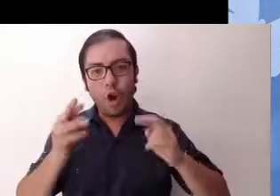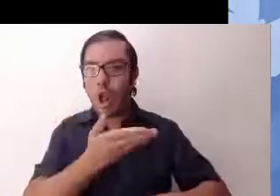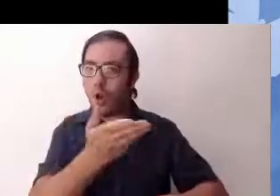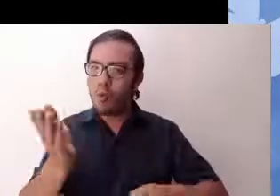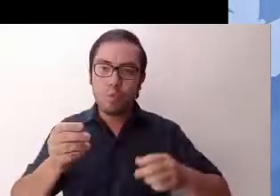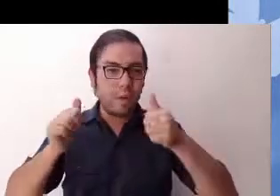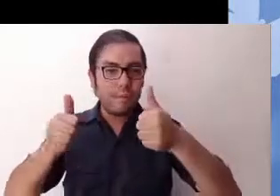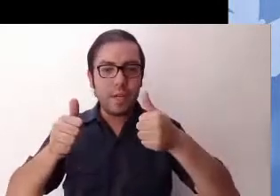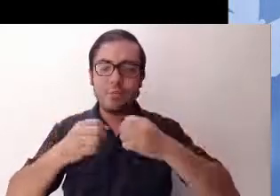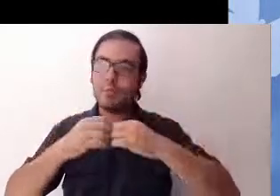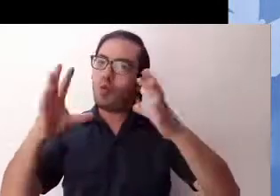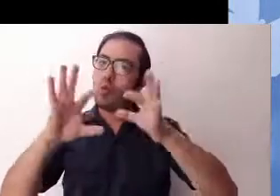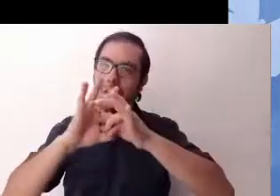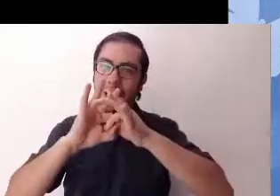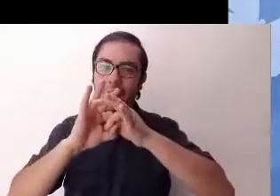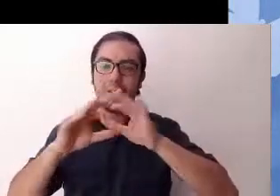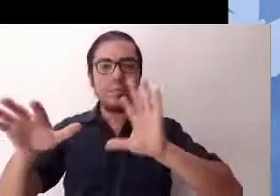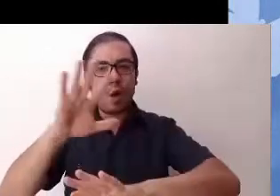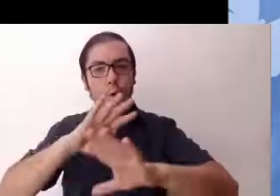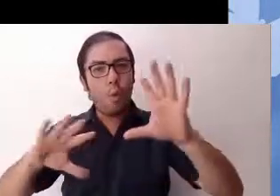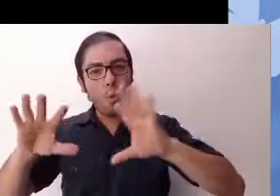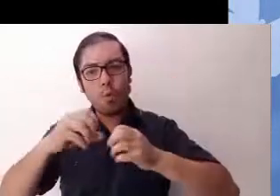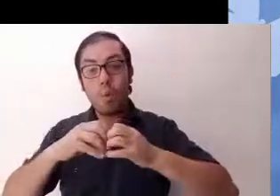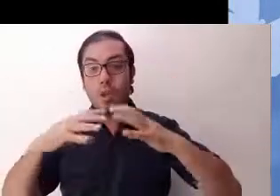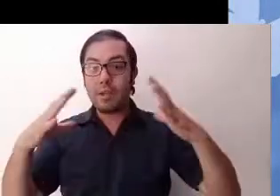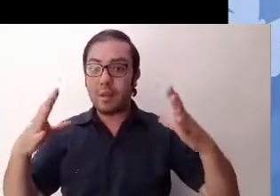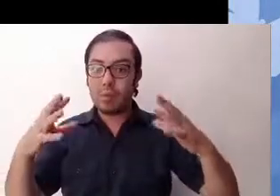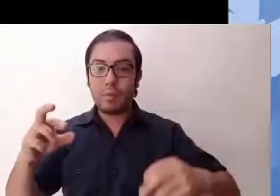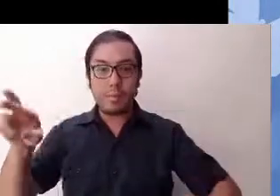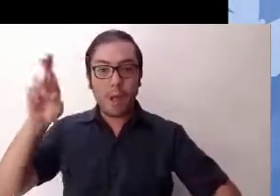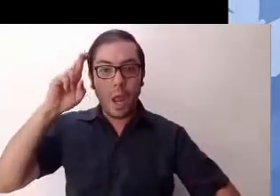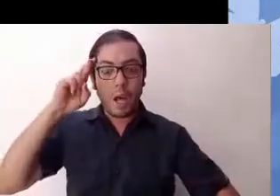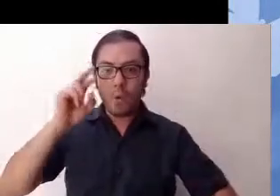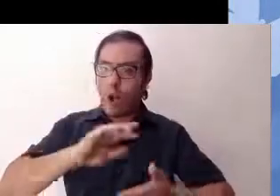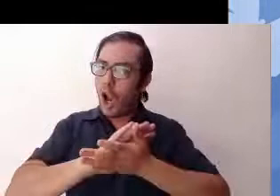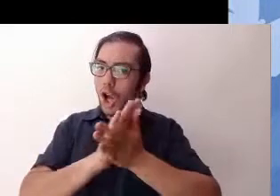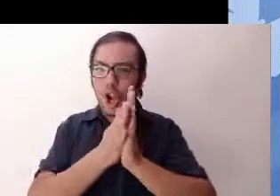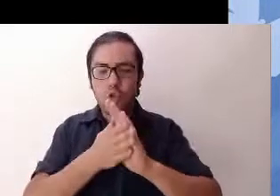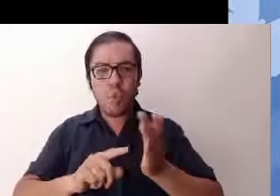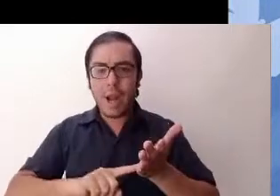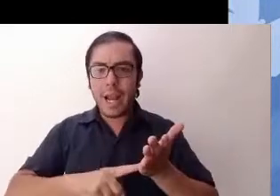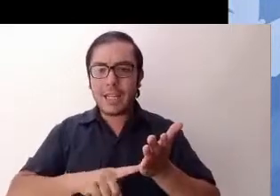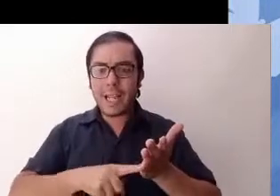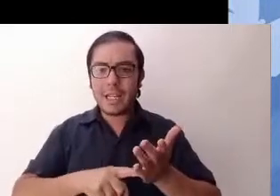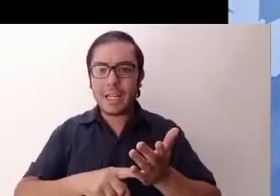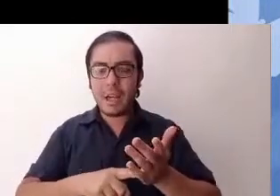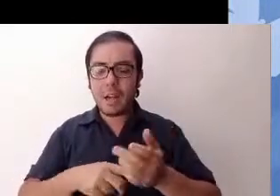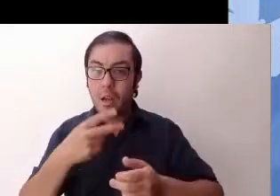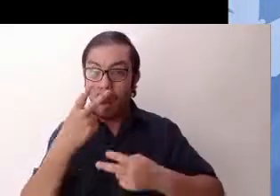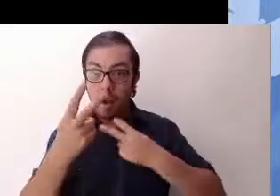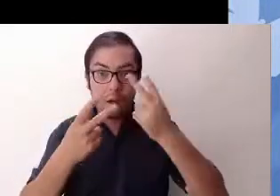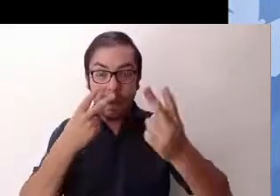que todas las técnicas que revisamos hoy pueden marcar la diferencia entre salvarle la vida a una persona